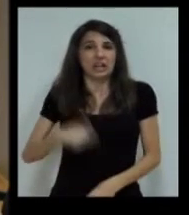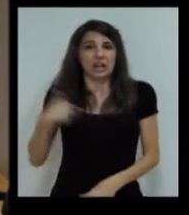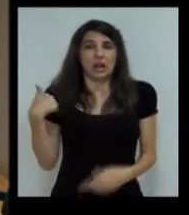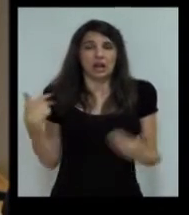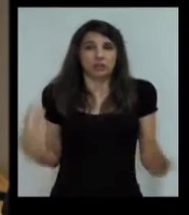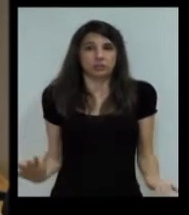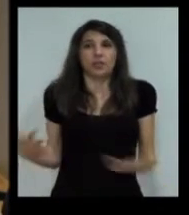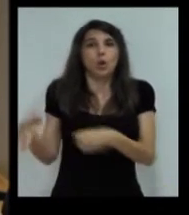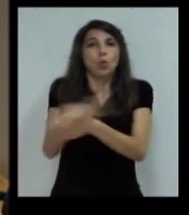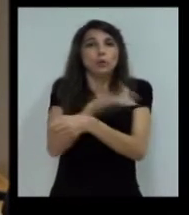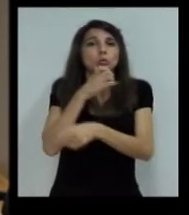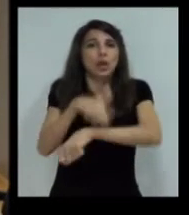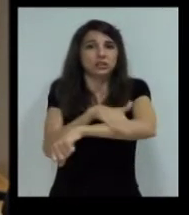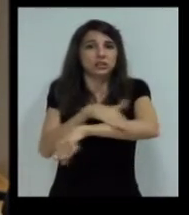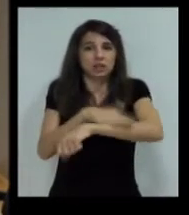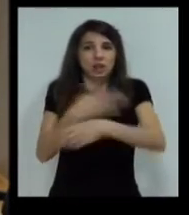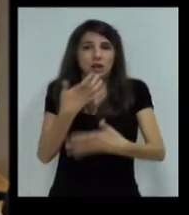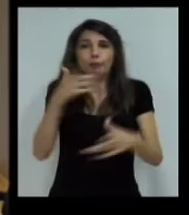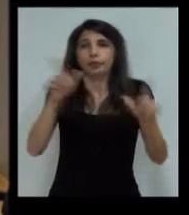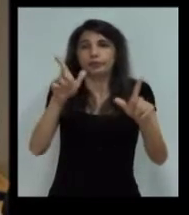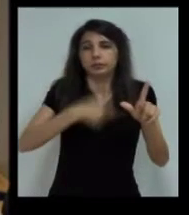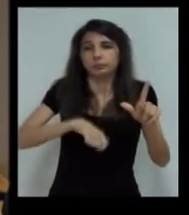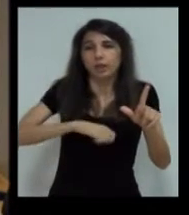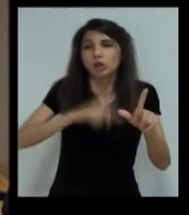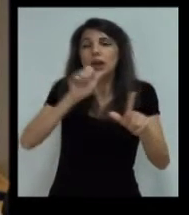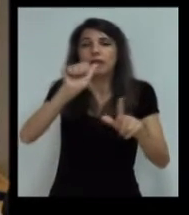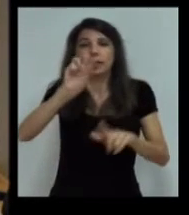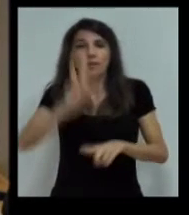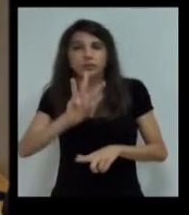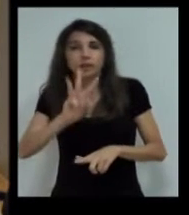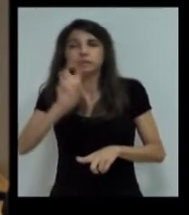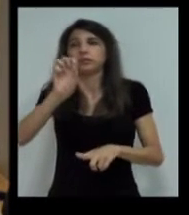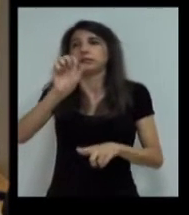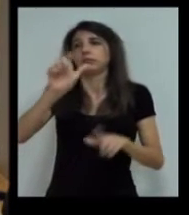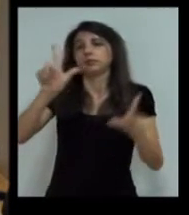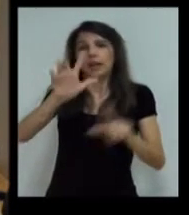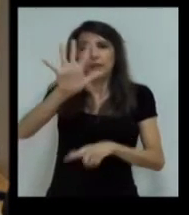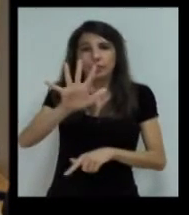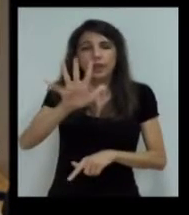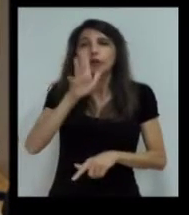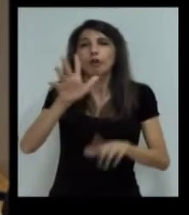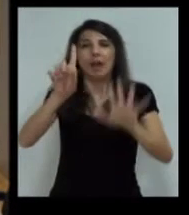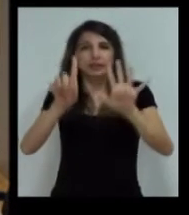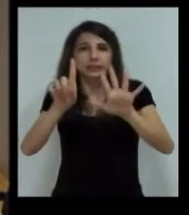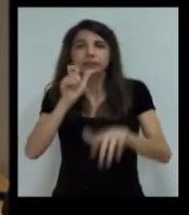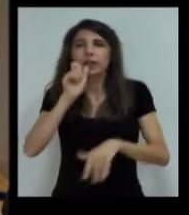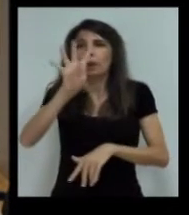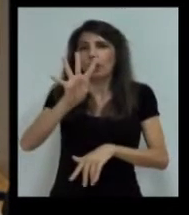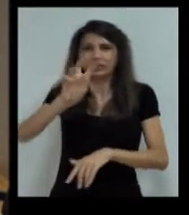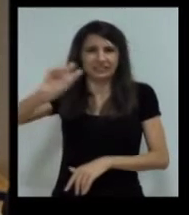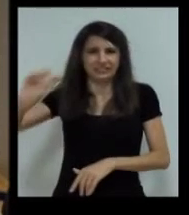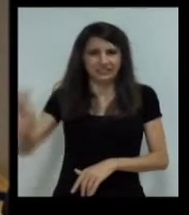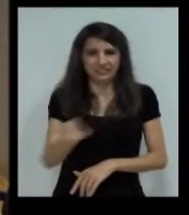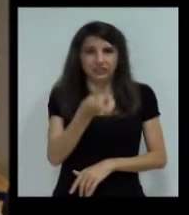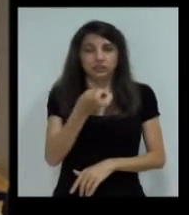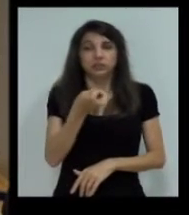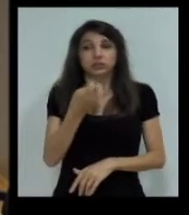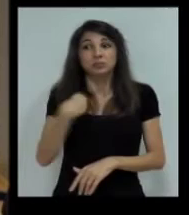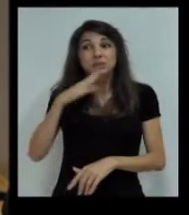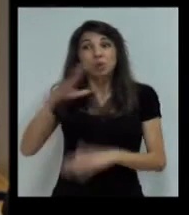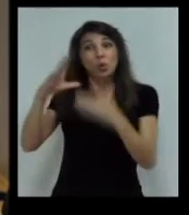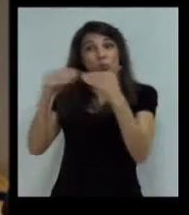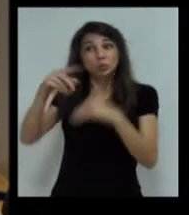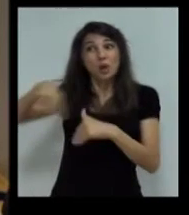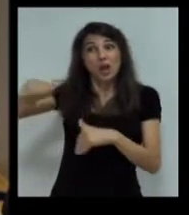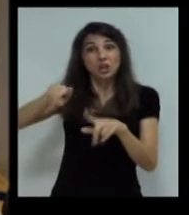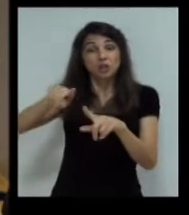de cobertura estatal. Pues Televisión Española, Antena 3, Telecinco, La Sexta, 4, etcétera. Bueno, pues todos esos telespectadores que por